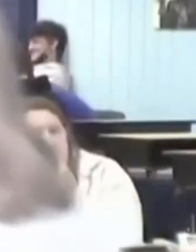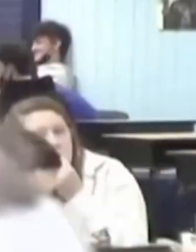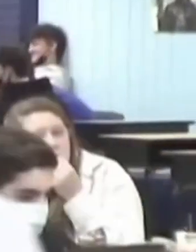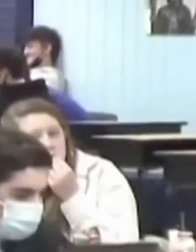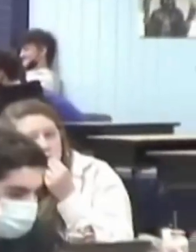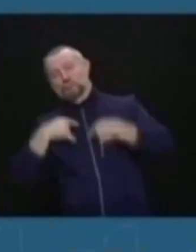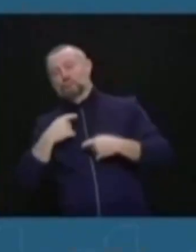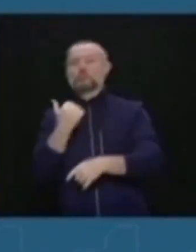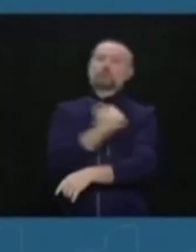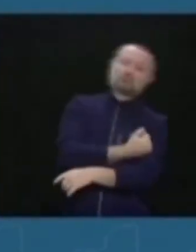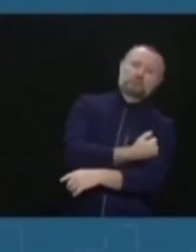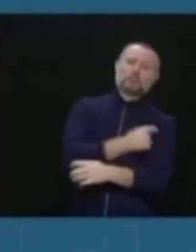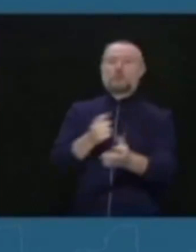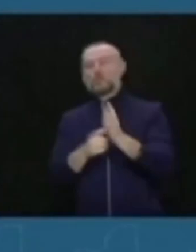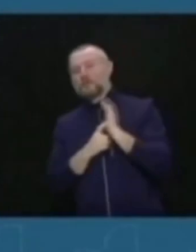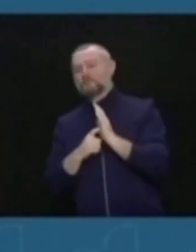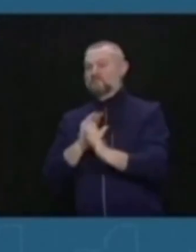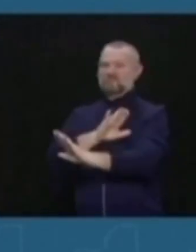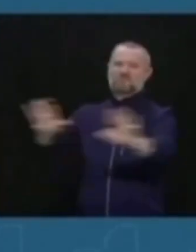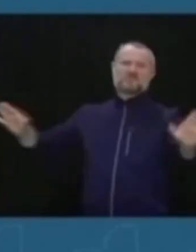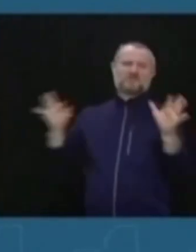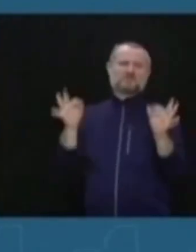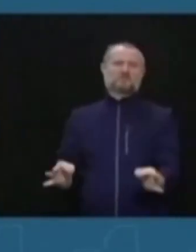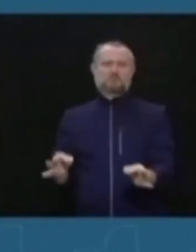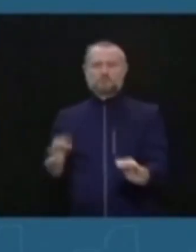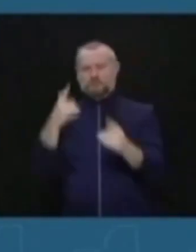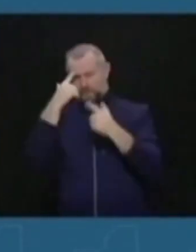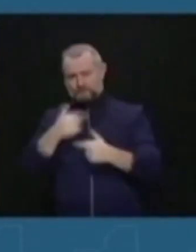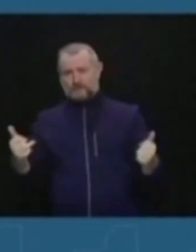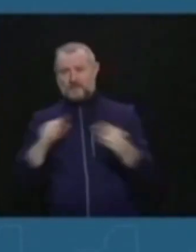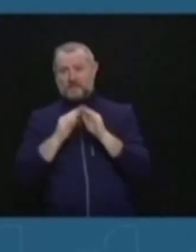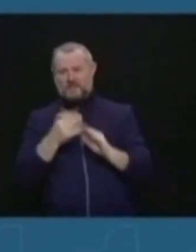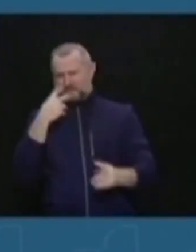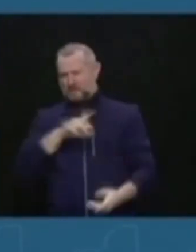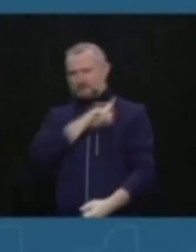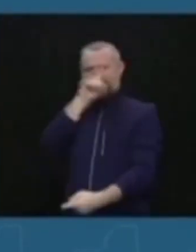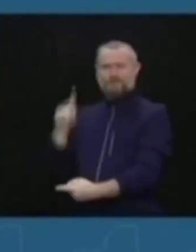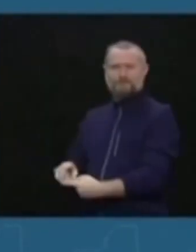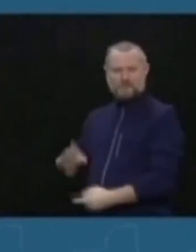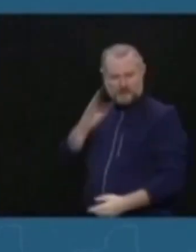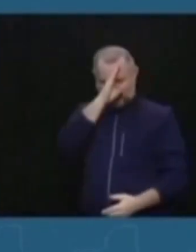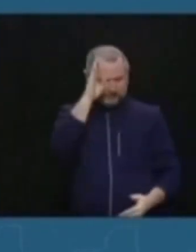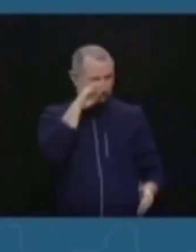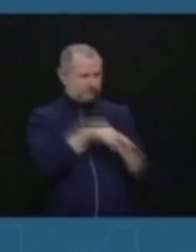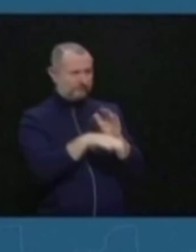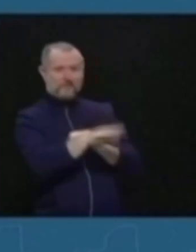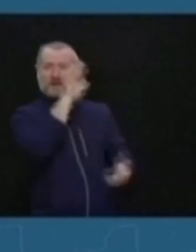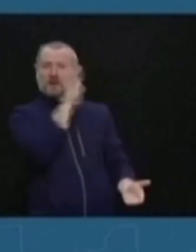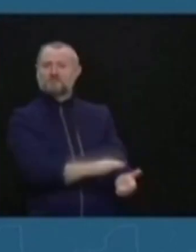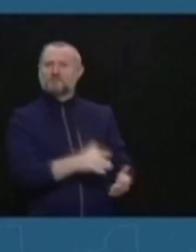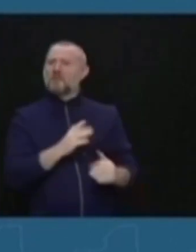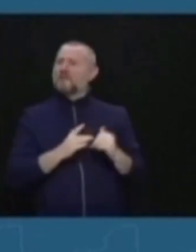de habitantes los casos han disminuido también las tasas de positividad las hospitalizaciones